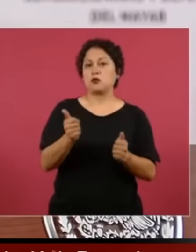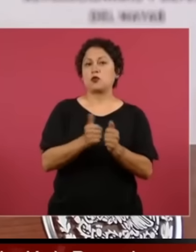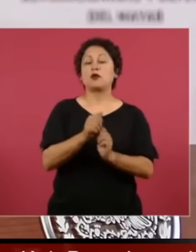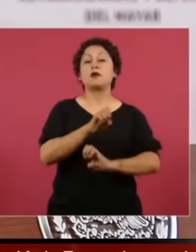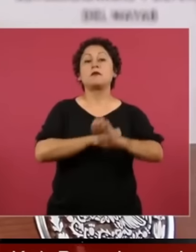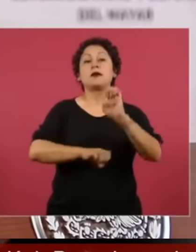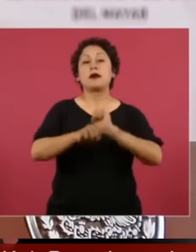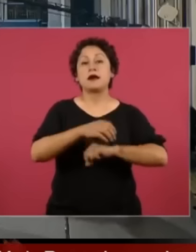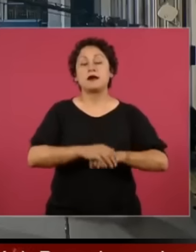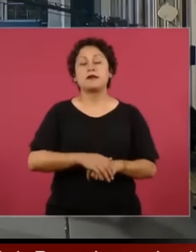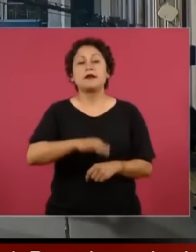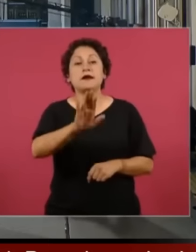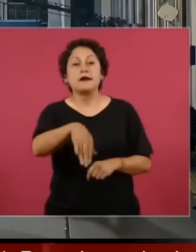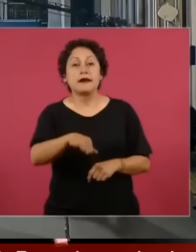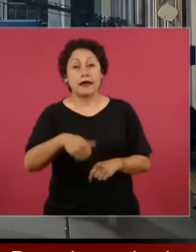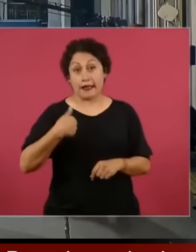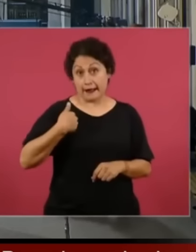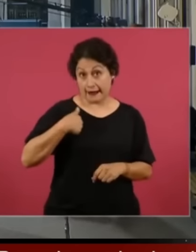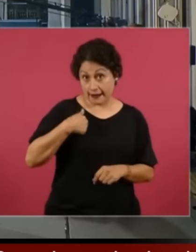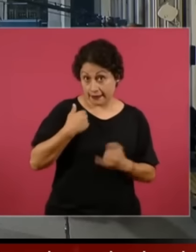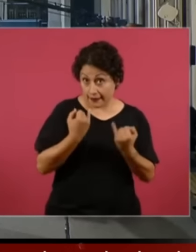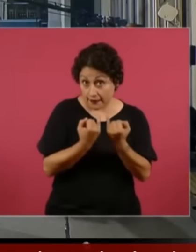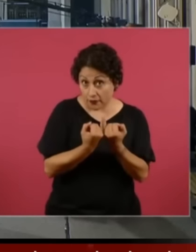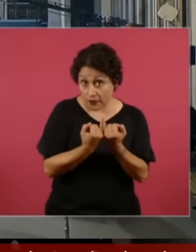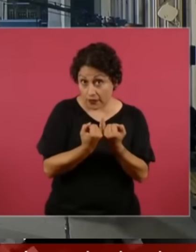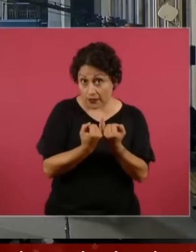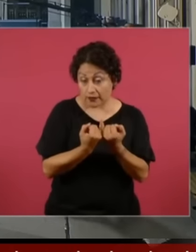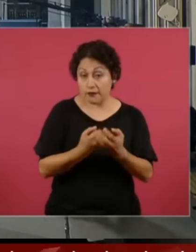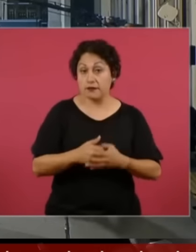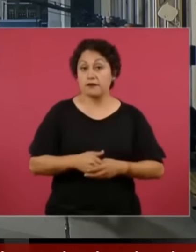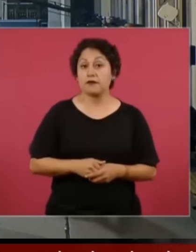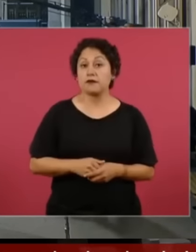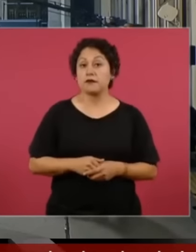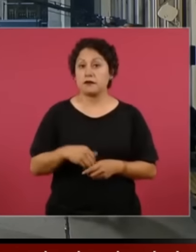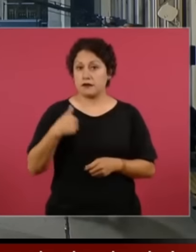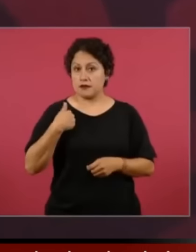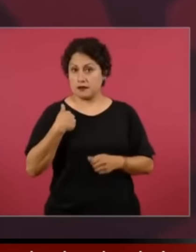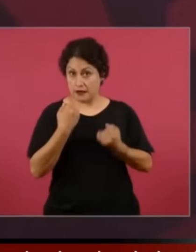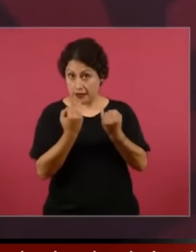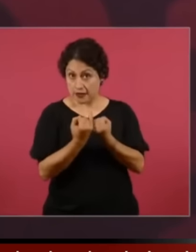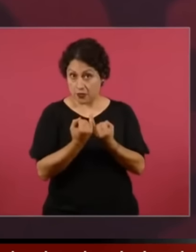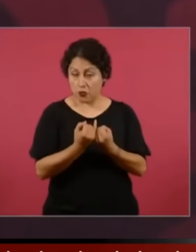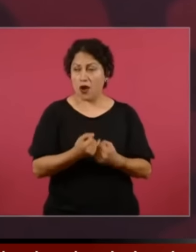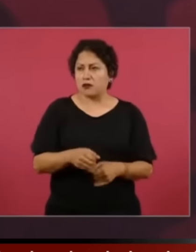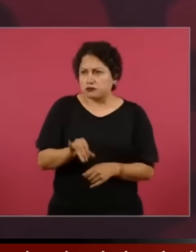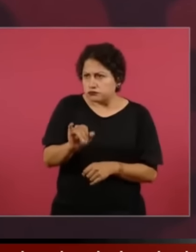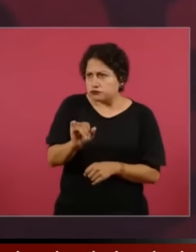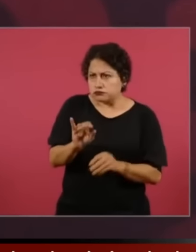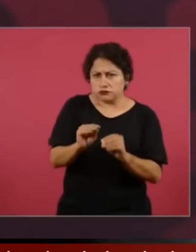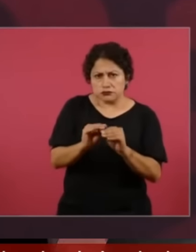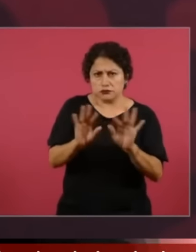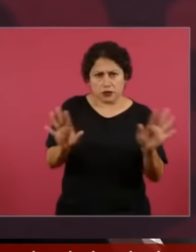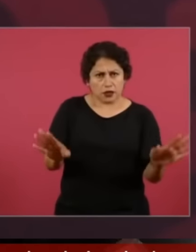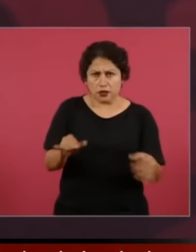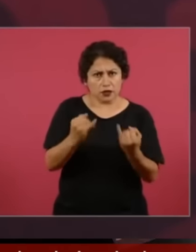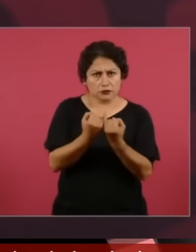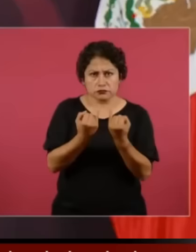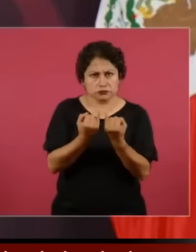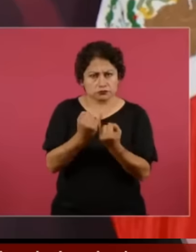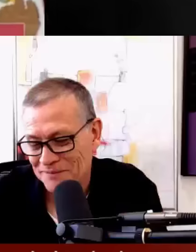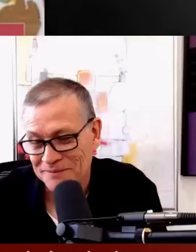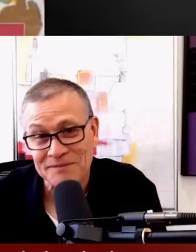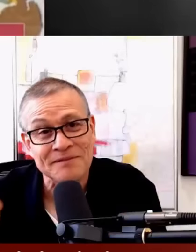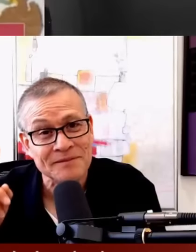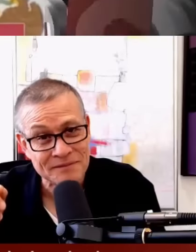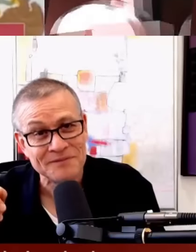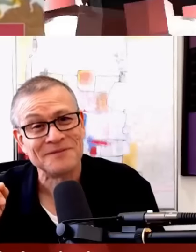¿Y la de Canadá también, presidente? ¿Con la de Canadá también? ¿Con la de Canadá también, sí, se amplía también la pausa? Claro, claro. Tienen